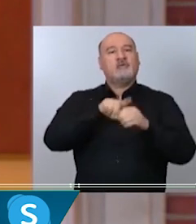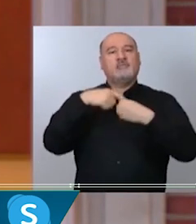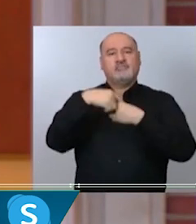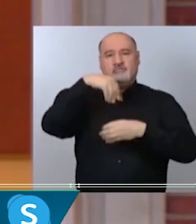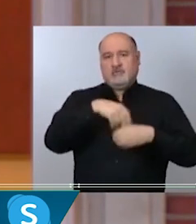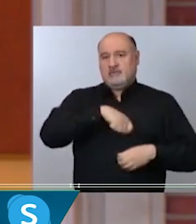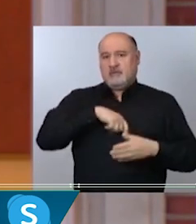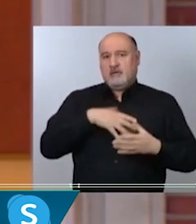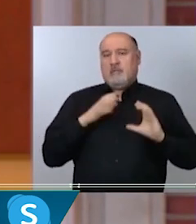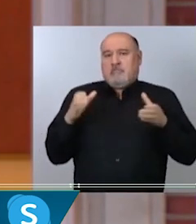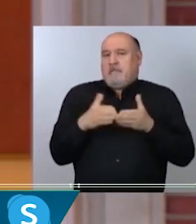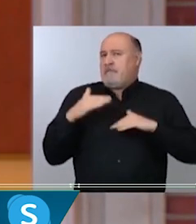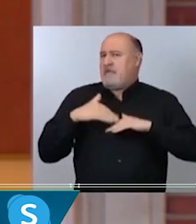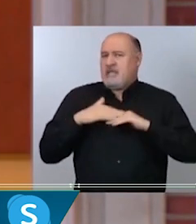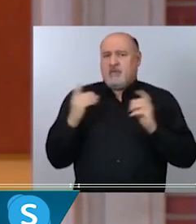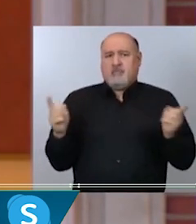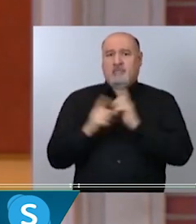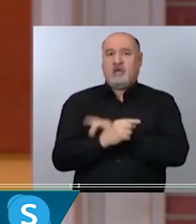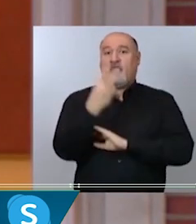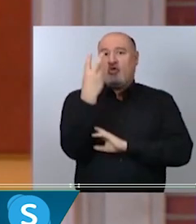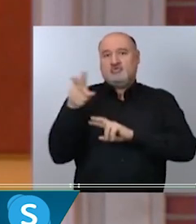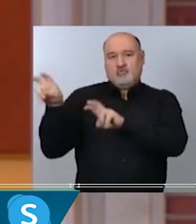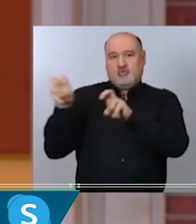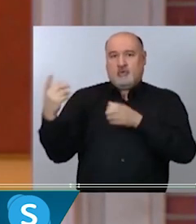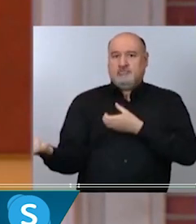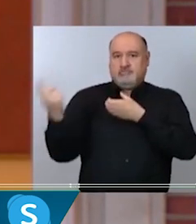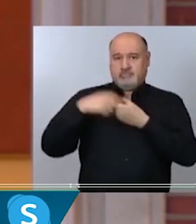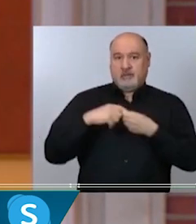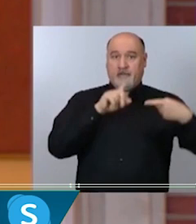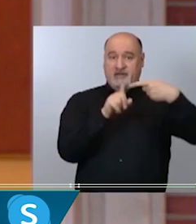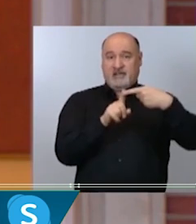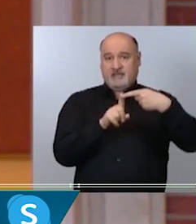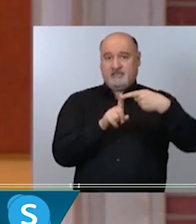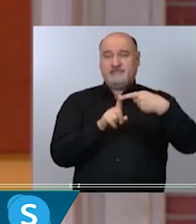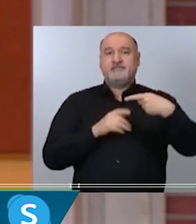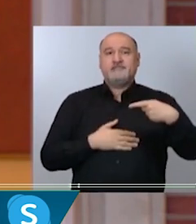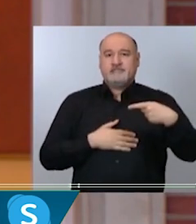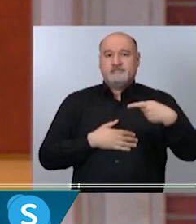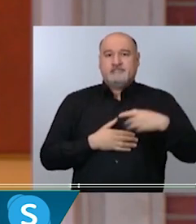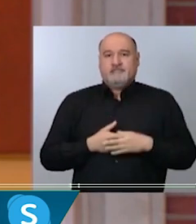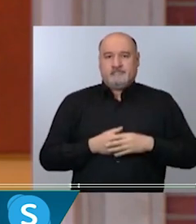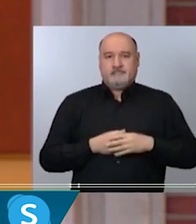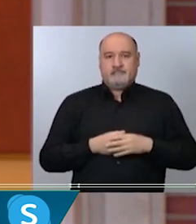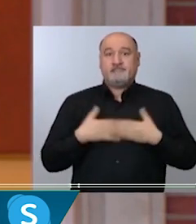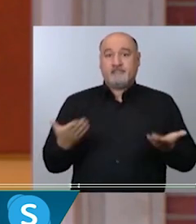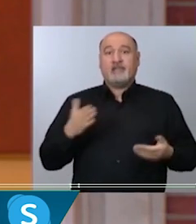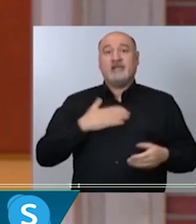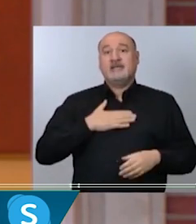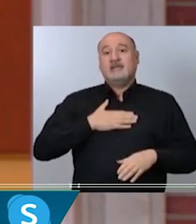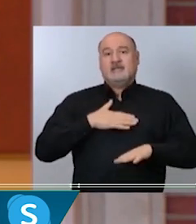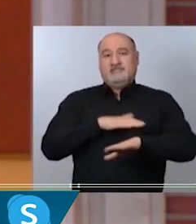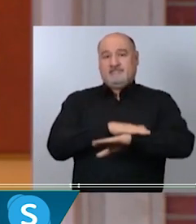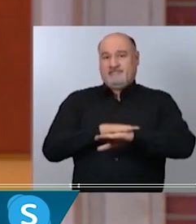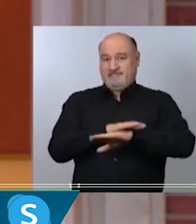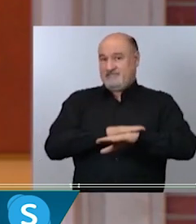comunidades autónomas como Madrid encarecería entre 1.000 y 2.000 euros la factura tributaria de las familias, además de crear otra vez un infierno fiscal